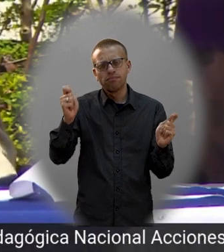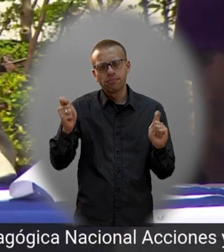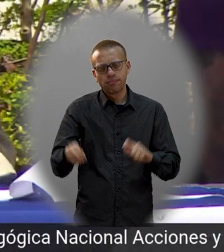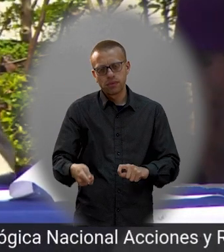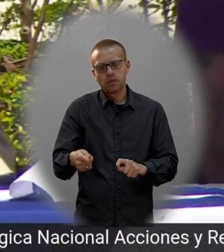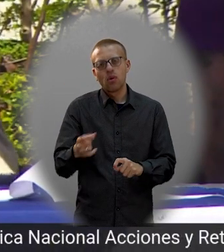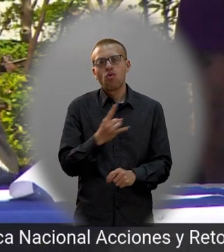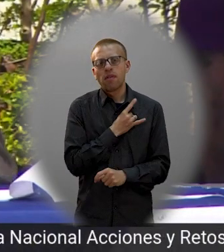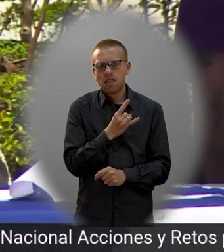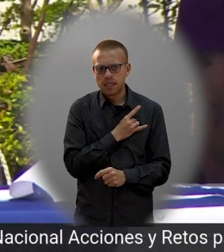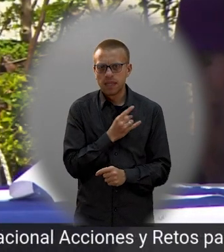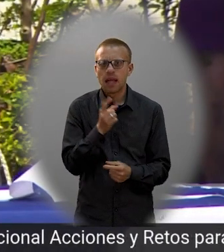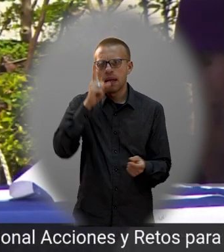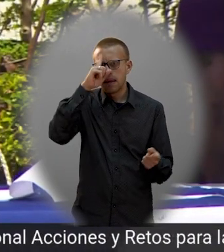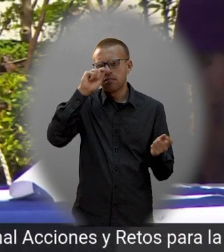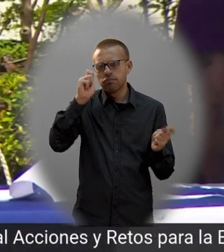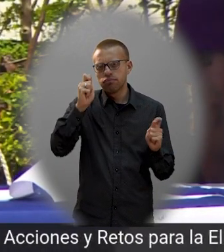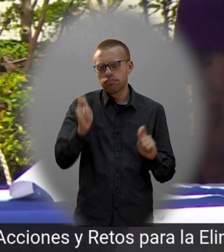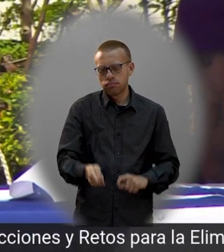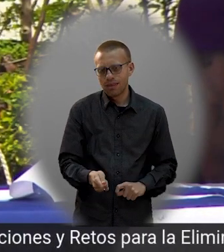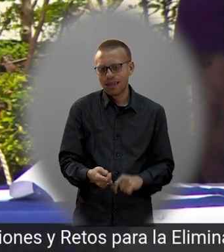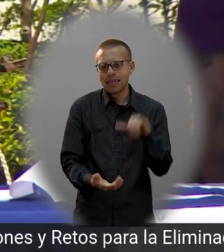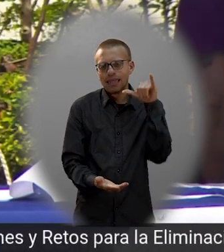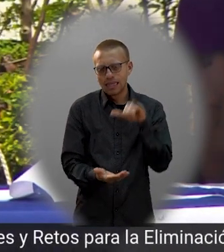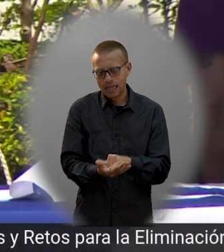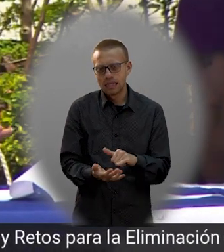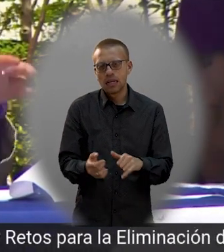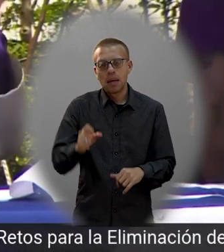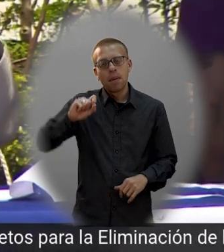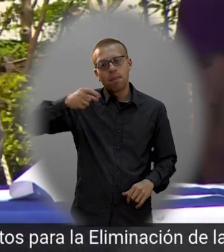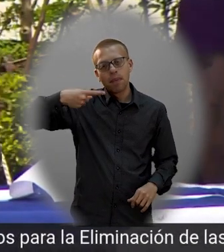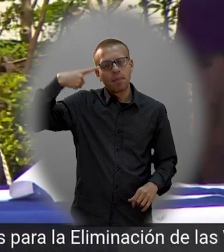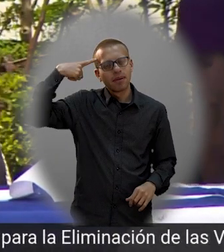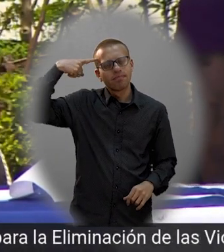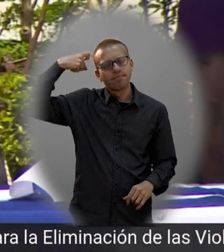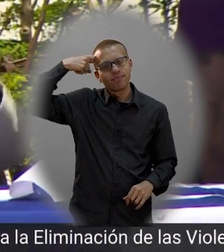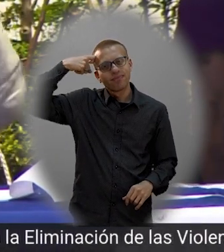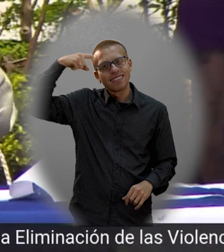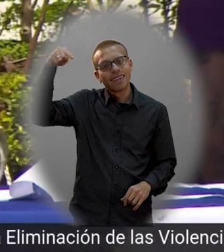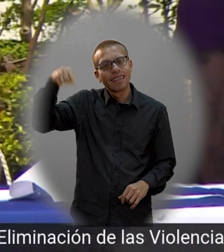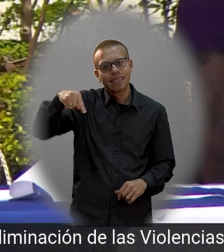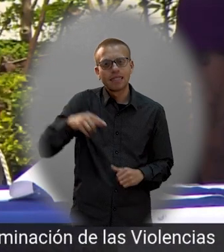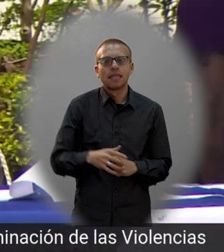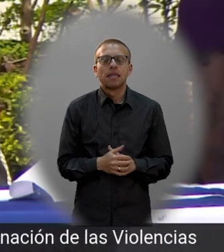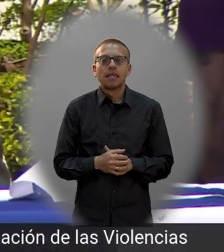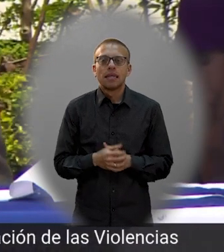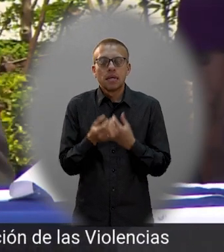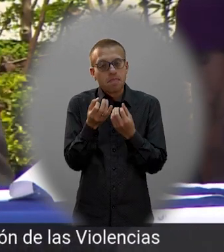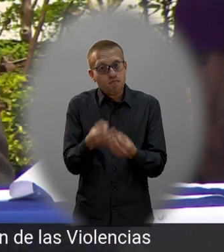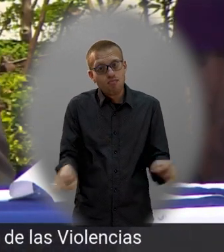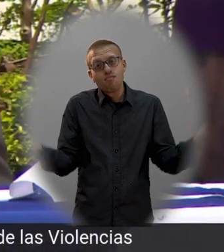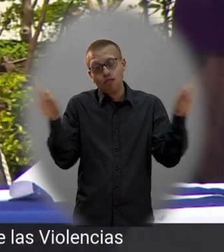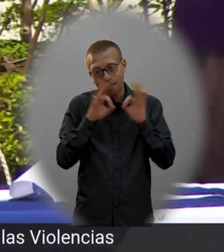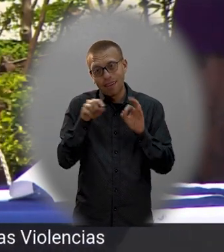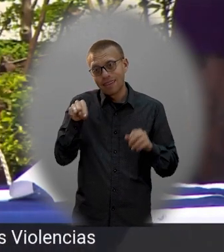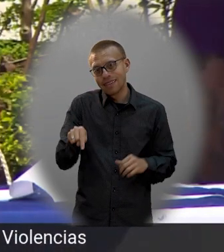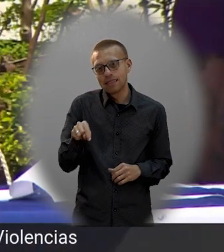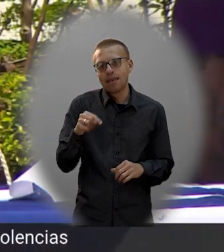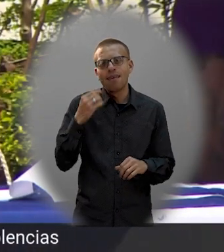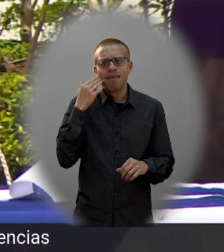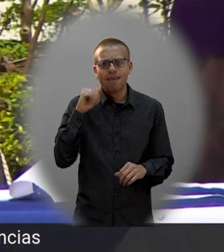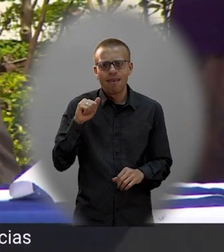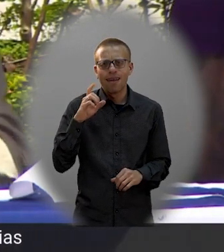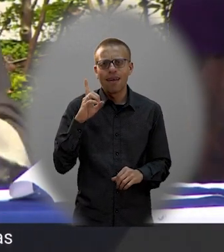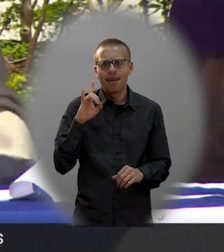las universidades. Yo creo que sería como el primer reto. Es decir, es un medio, es importante, como bien lo decía Diana